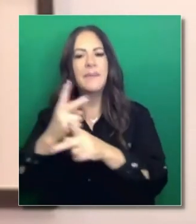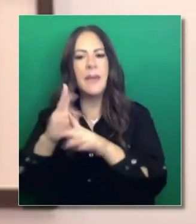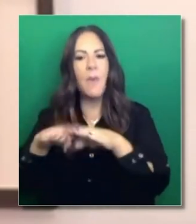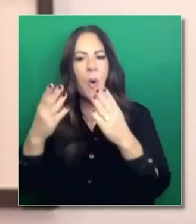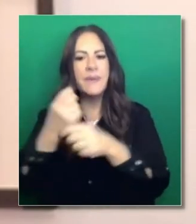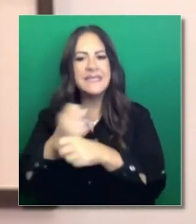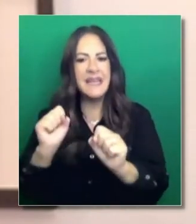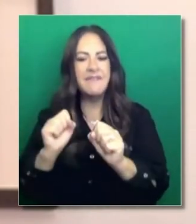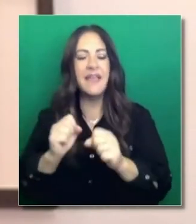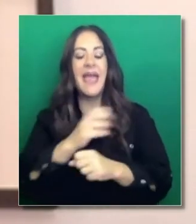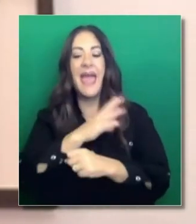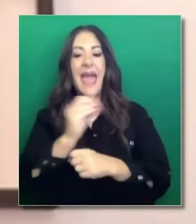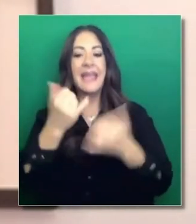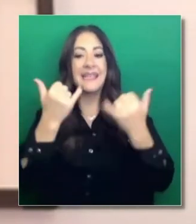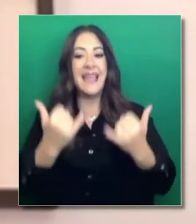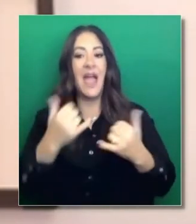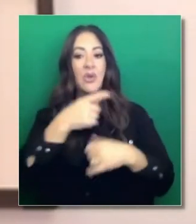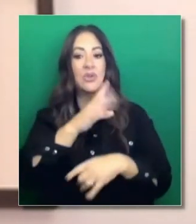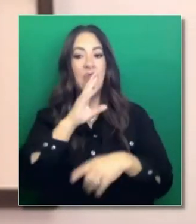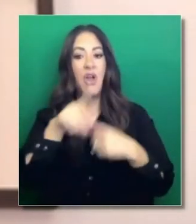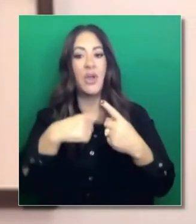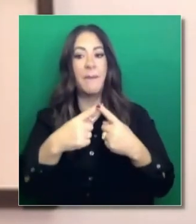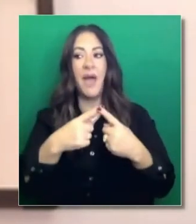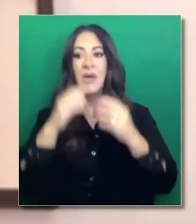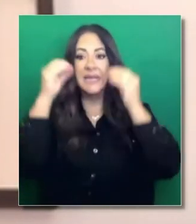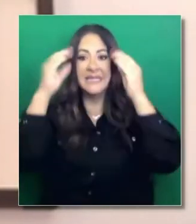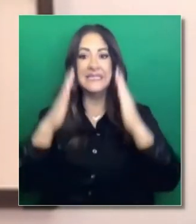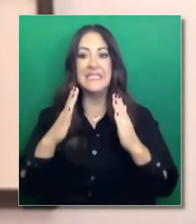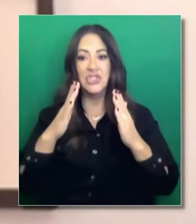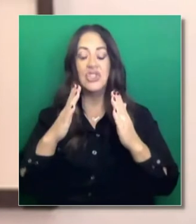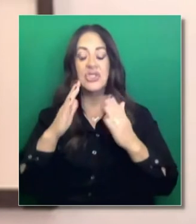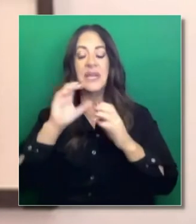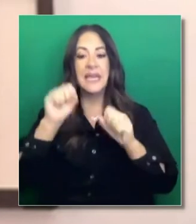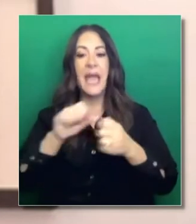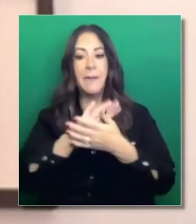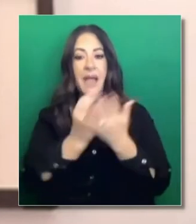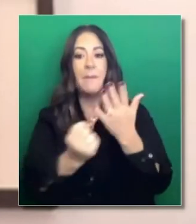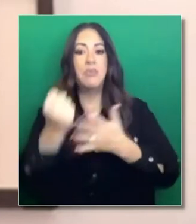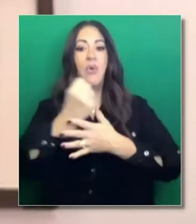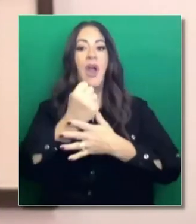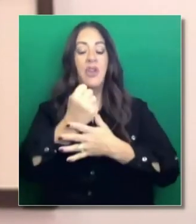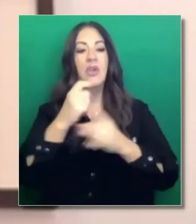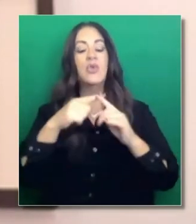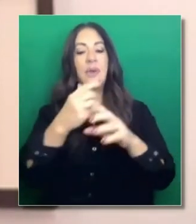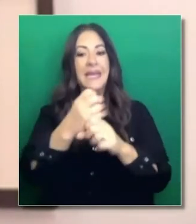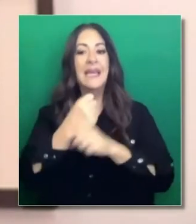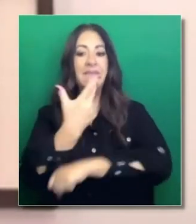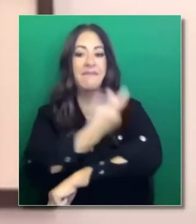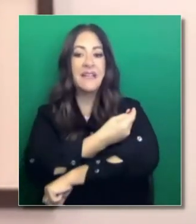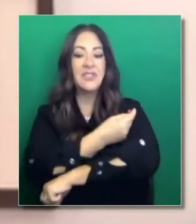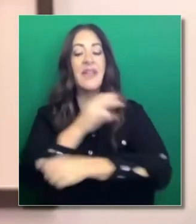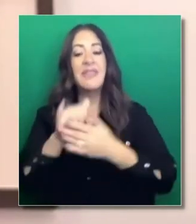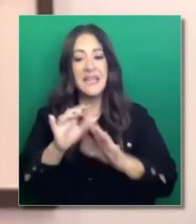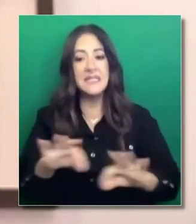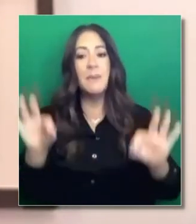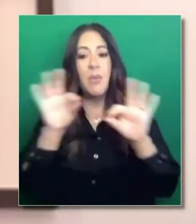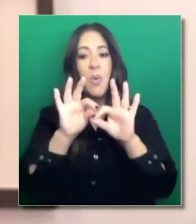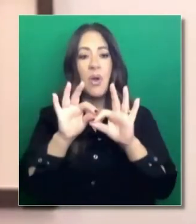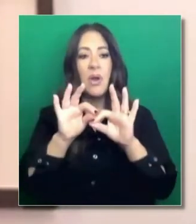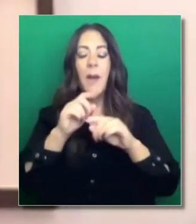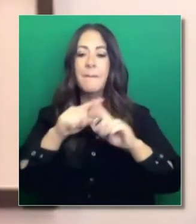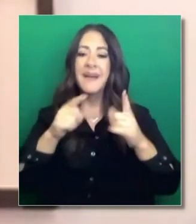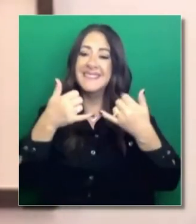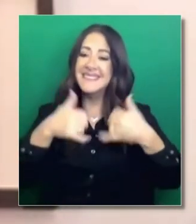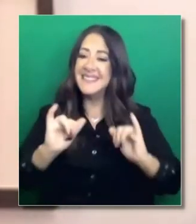duda, cuando esté disponible la vacuna, será un cambio completamente. Esto es importantísimo. Pero hasta que esto